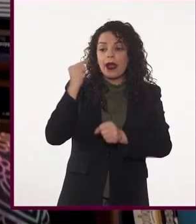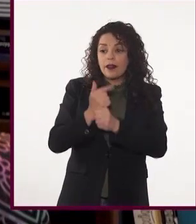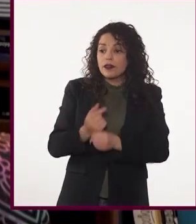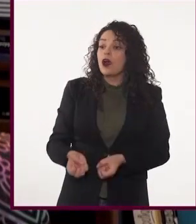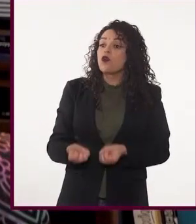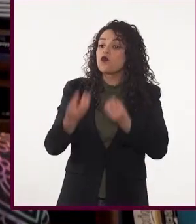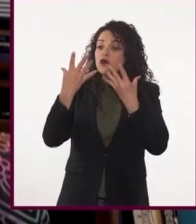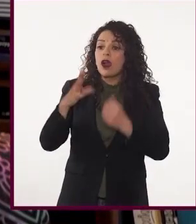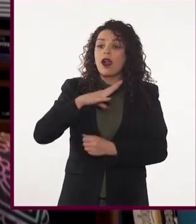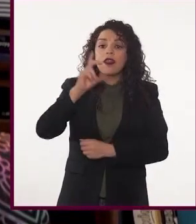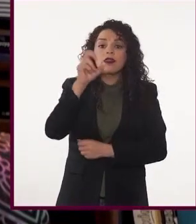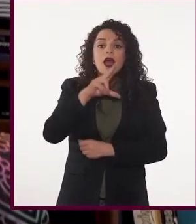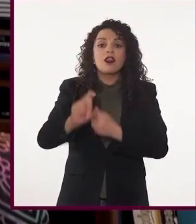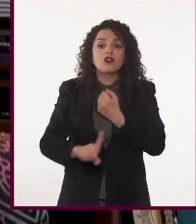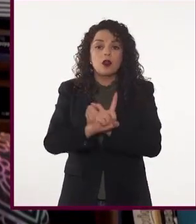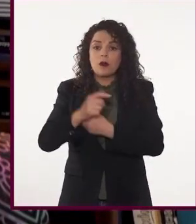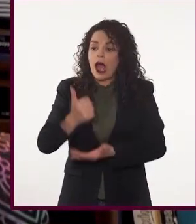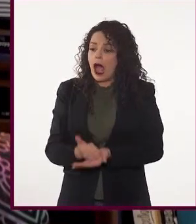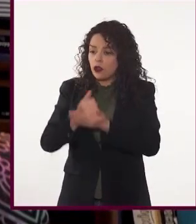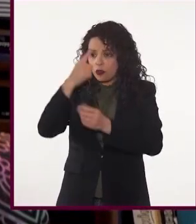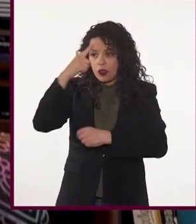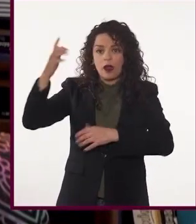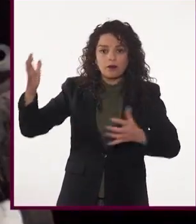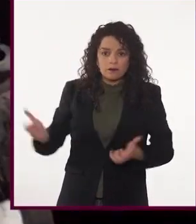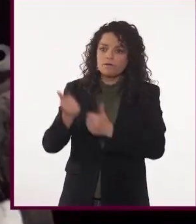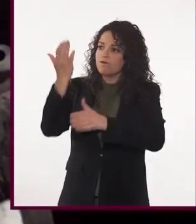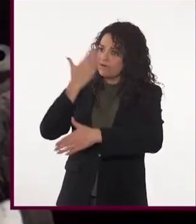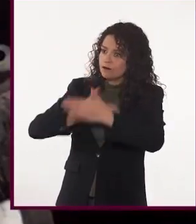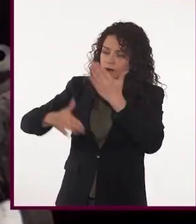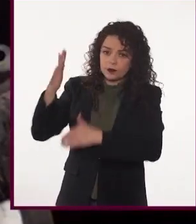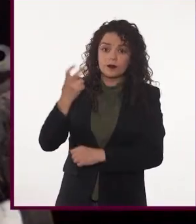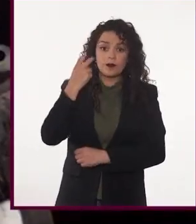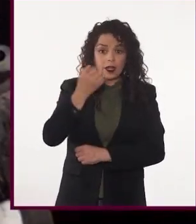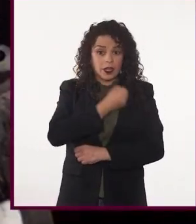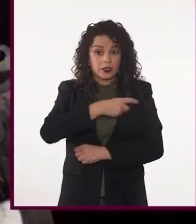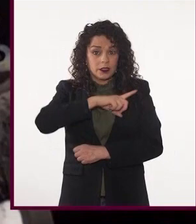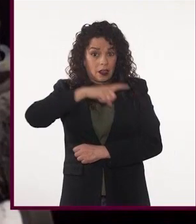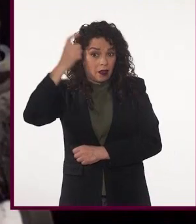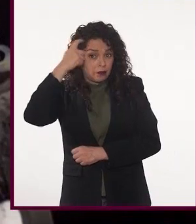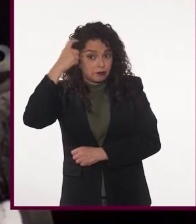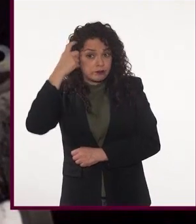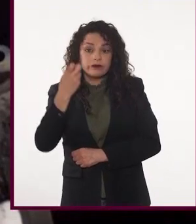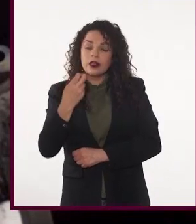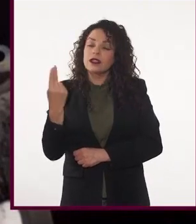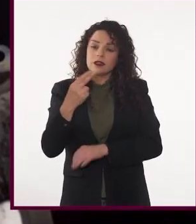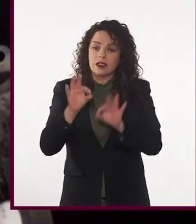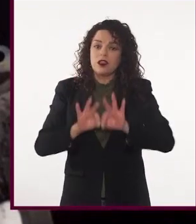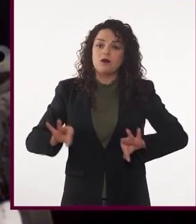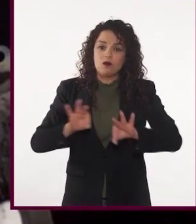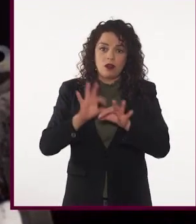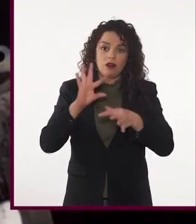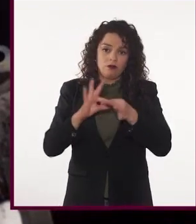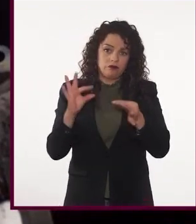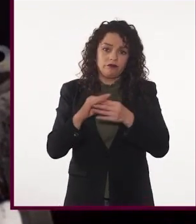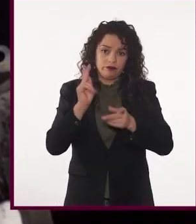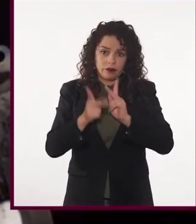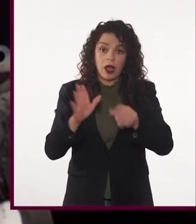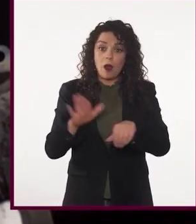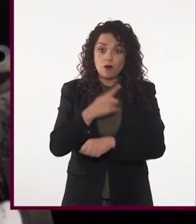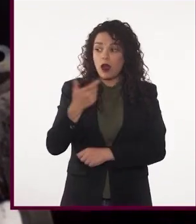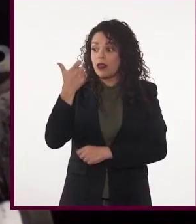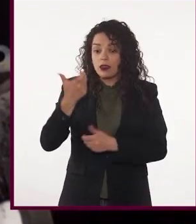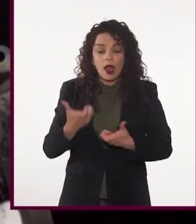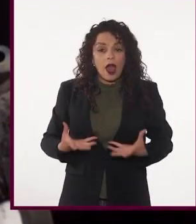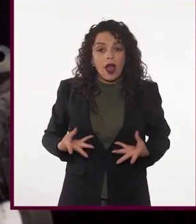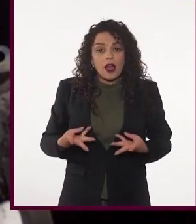para reconocer el daño y ayudarle a levantarse. La salud mental es un tema del que también se habla poco. De entrada